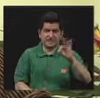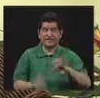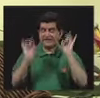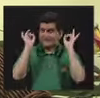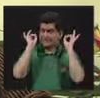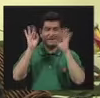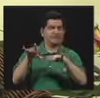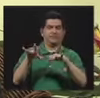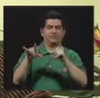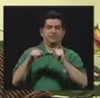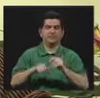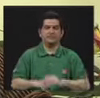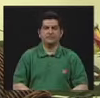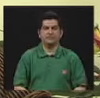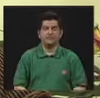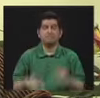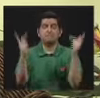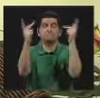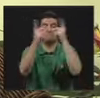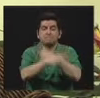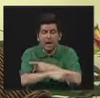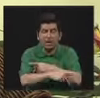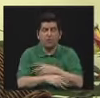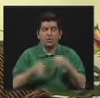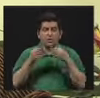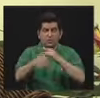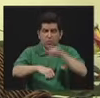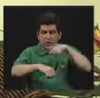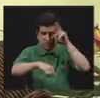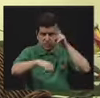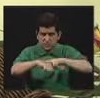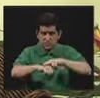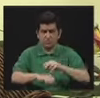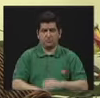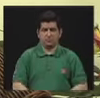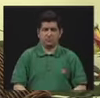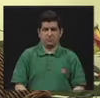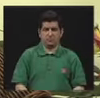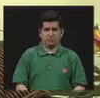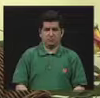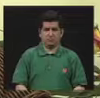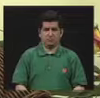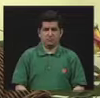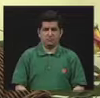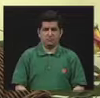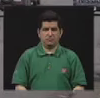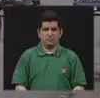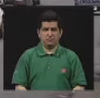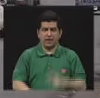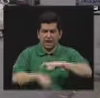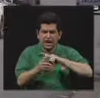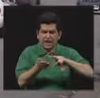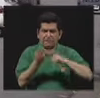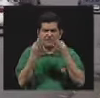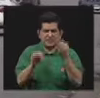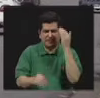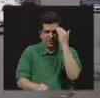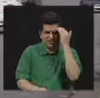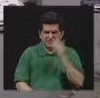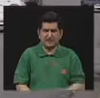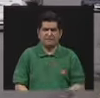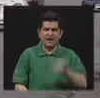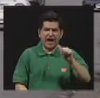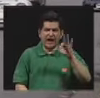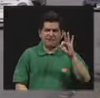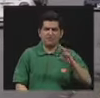sería catastrófica, peor aún para el turismo nacional, peor. Heraverde intentó conocer la